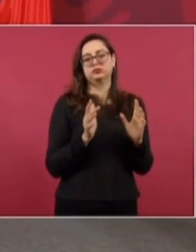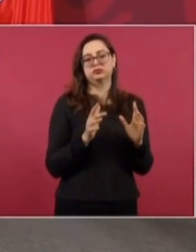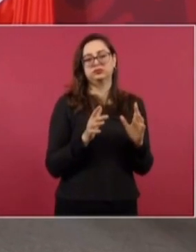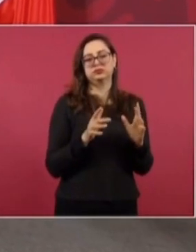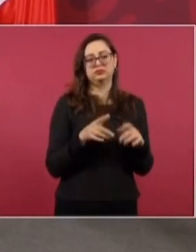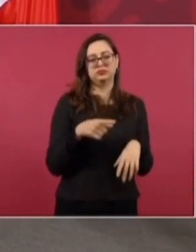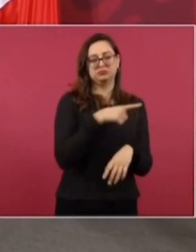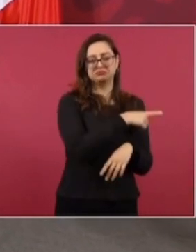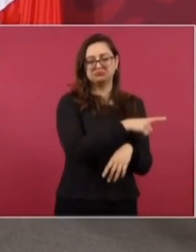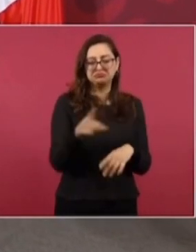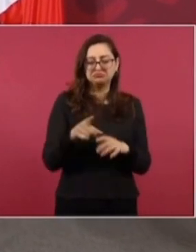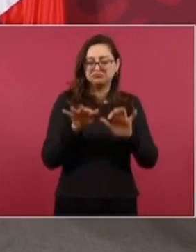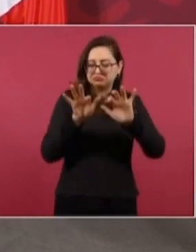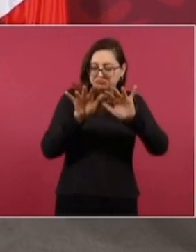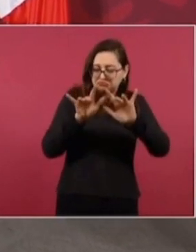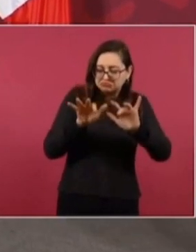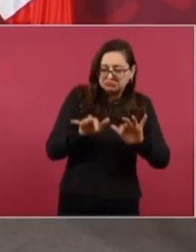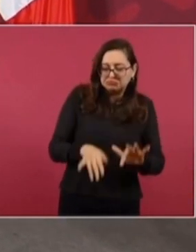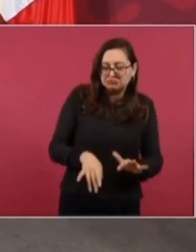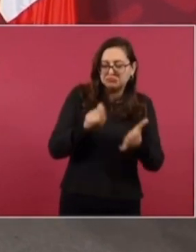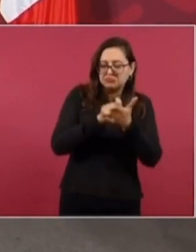no favor